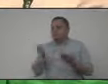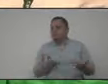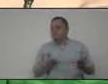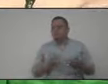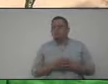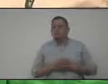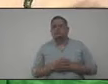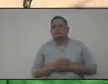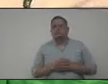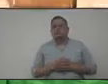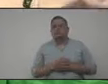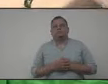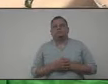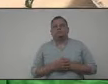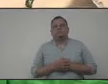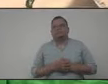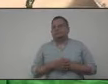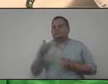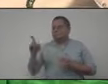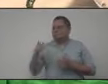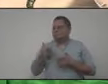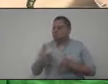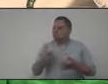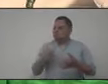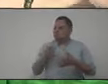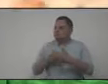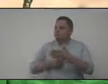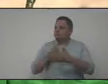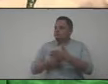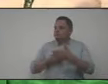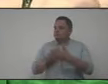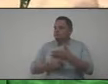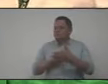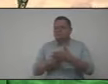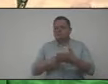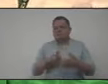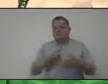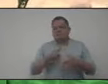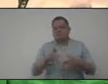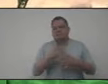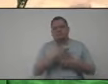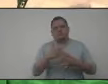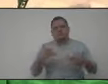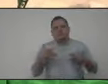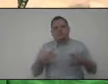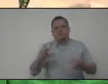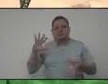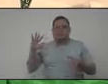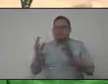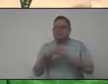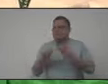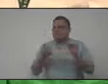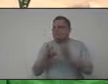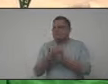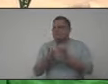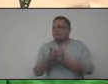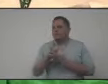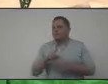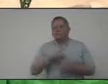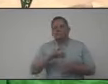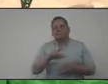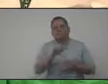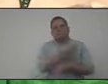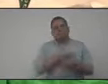pues, ustedes saben de la causa que él lidera en temas de salud y pues tiene todo que ver también en esta rendición de cuentas. Asimismo, los representantes,